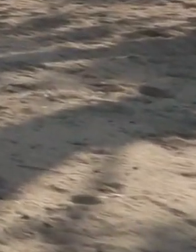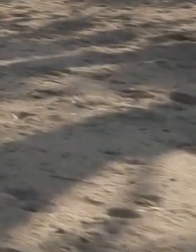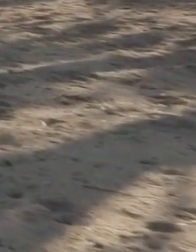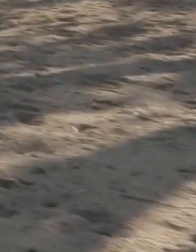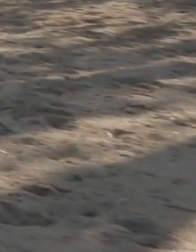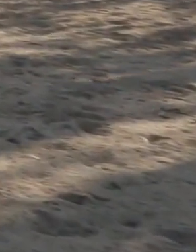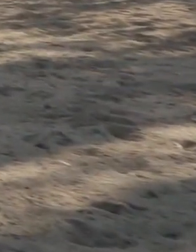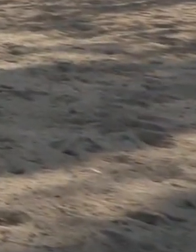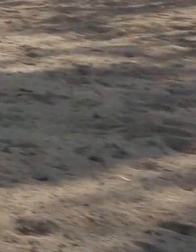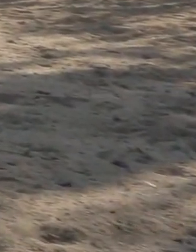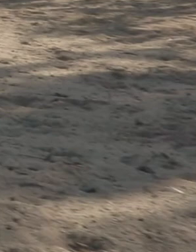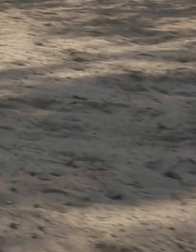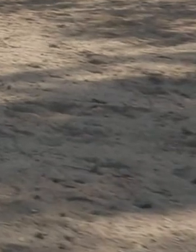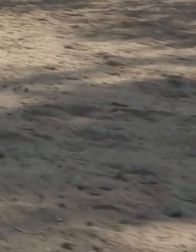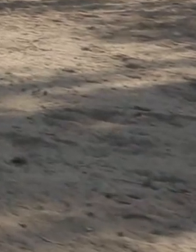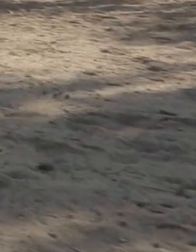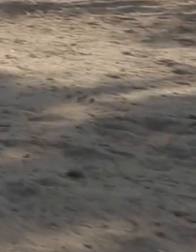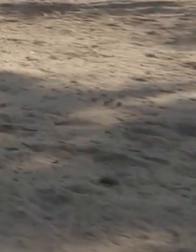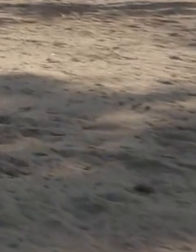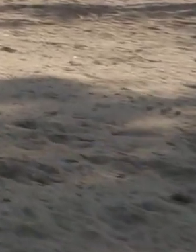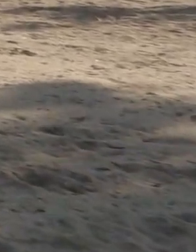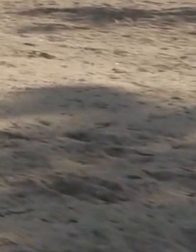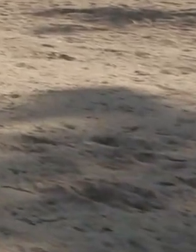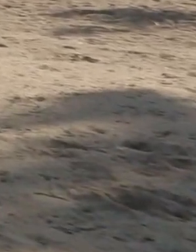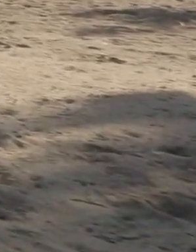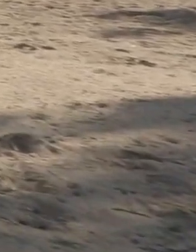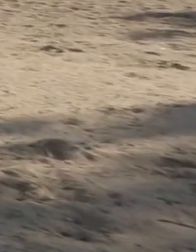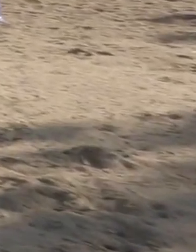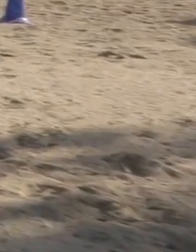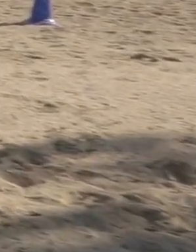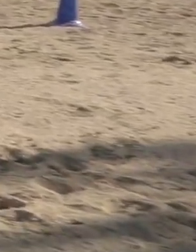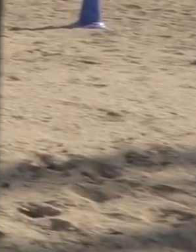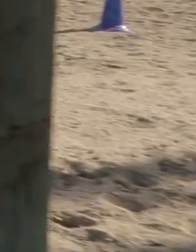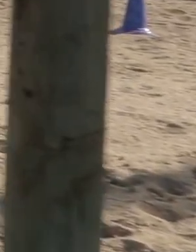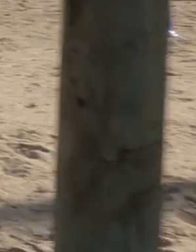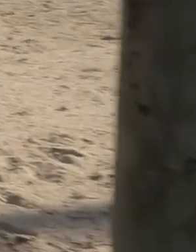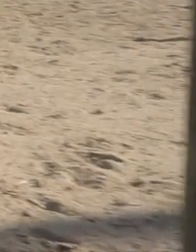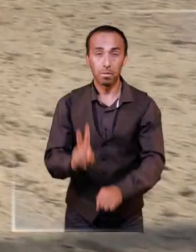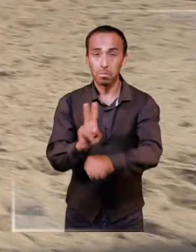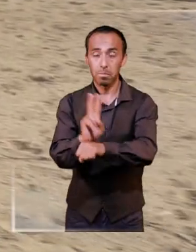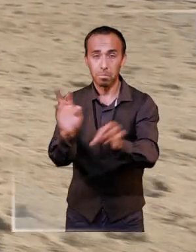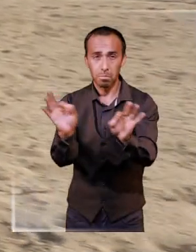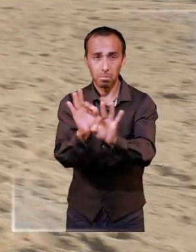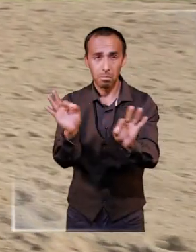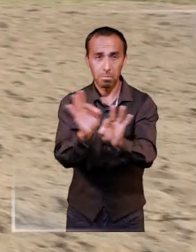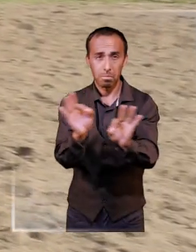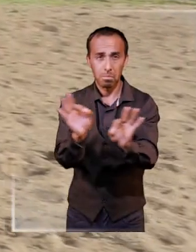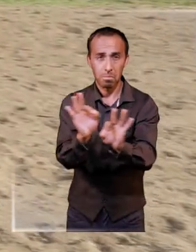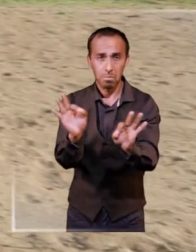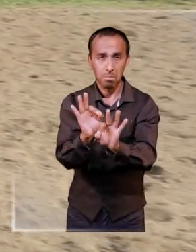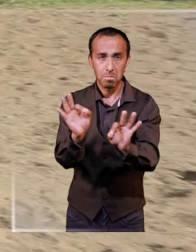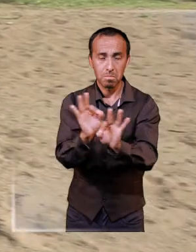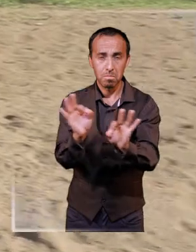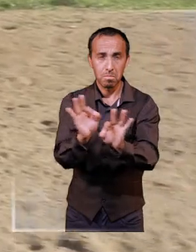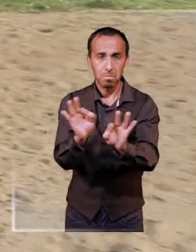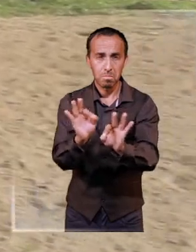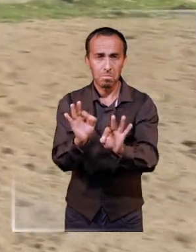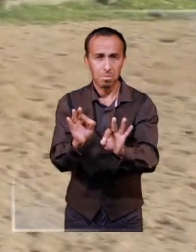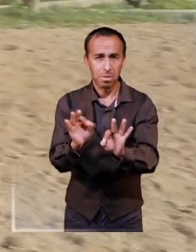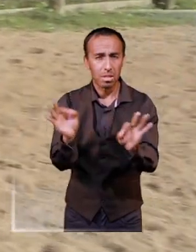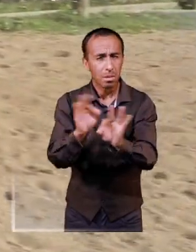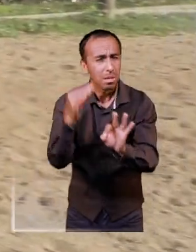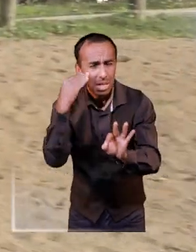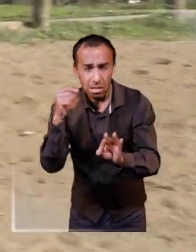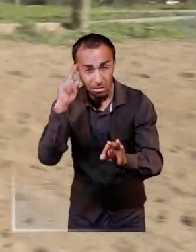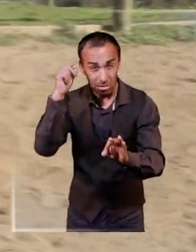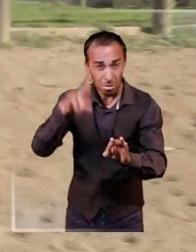Es cierto, hay que hacerle cariño, dile hola. Hagamos un ejercicio primero. Mira, quiero que vayas con las manos arriba las manos, tocando